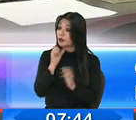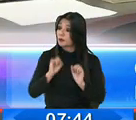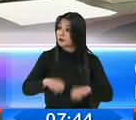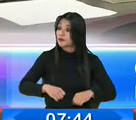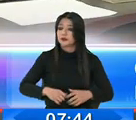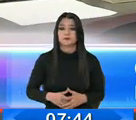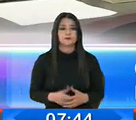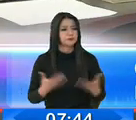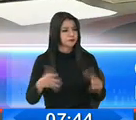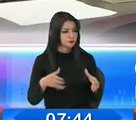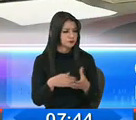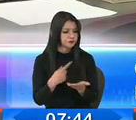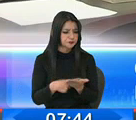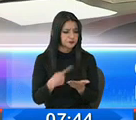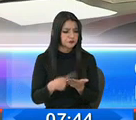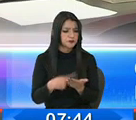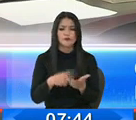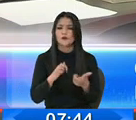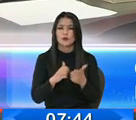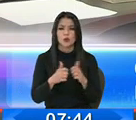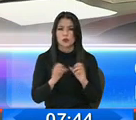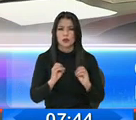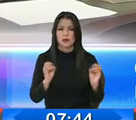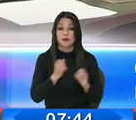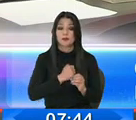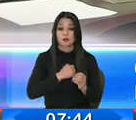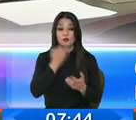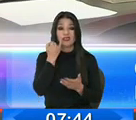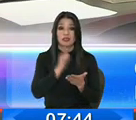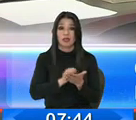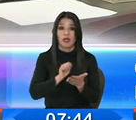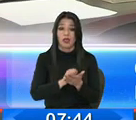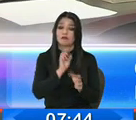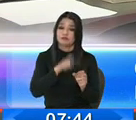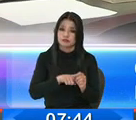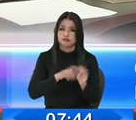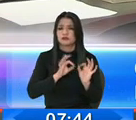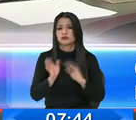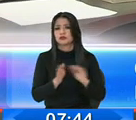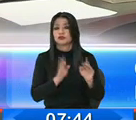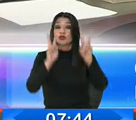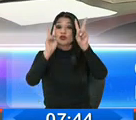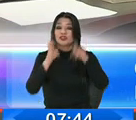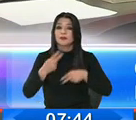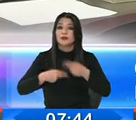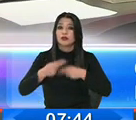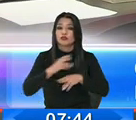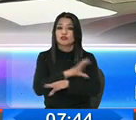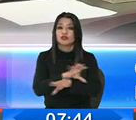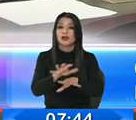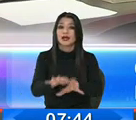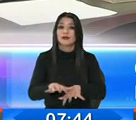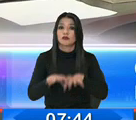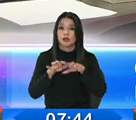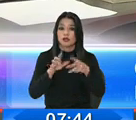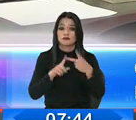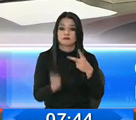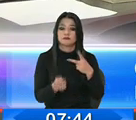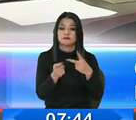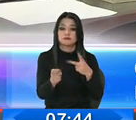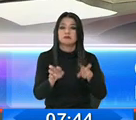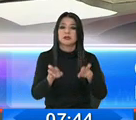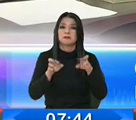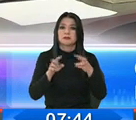hemos discutido, no hay mayor preocupación en temas de propiedad intelectual. Yo lo centraría en estos temas de carácter agrícola, otorgamiento de licencias